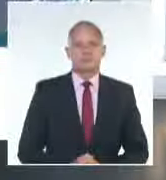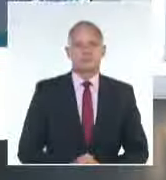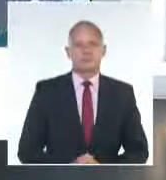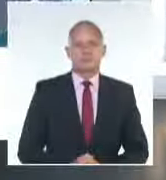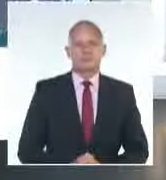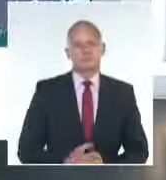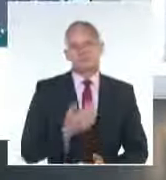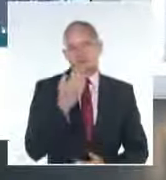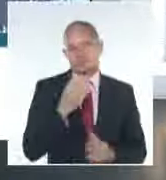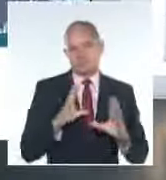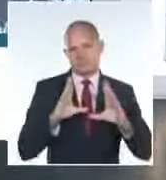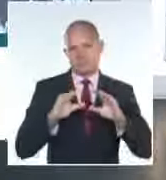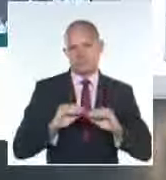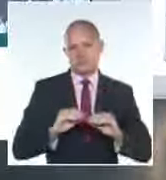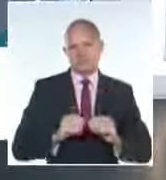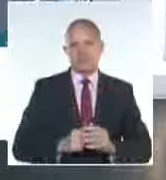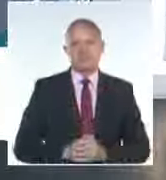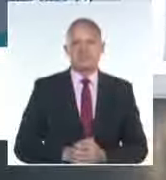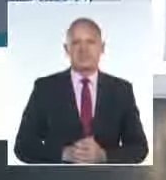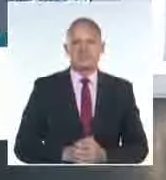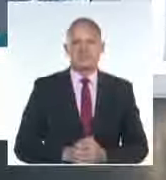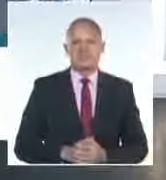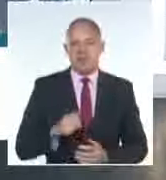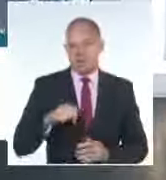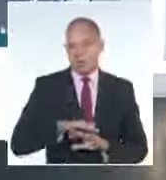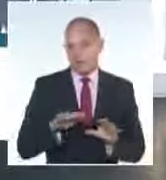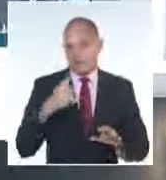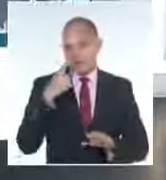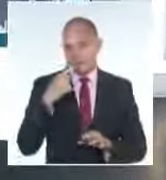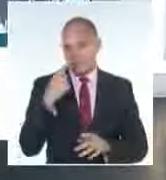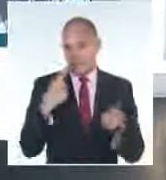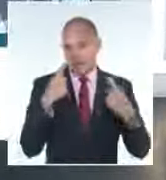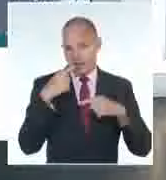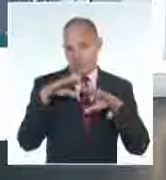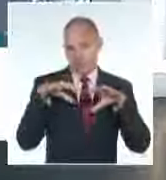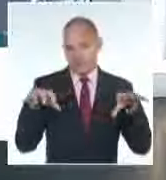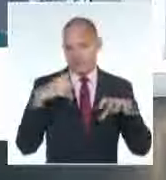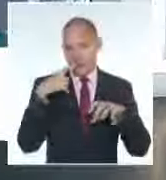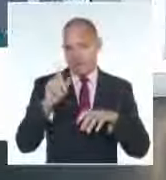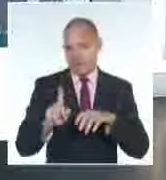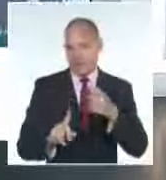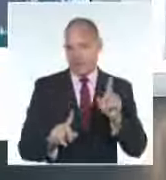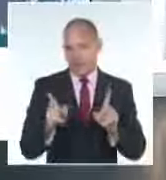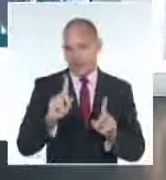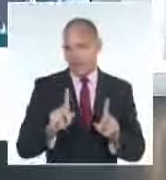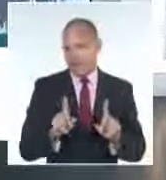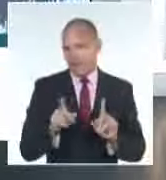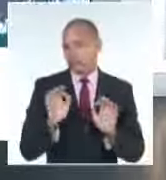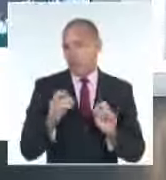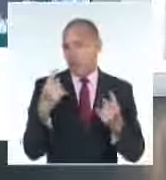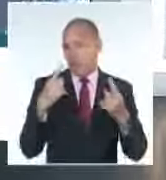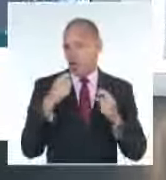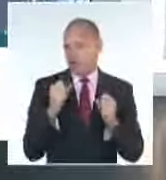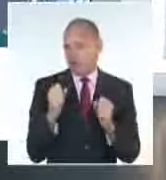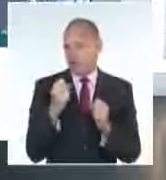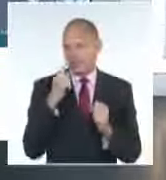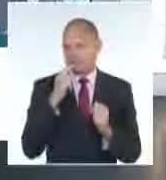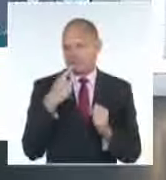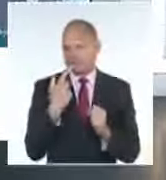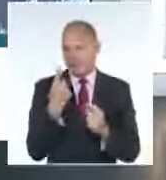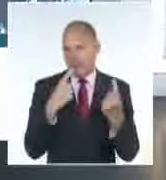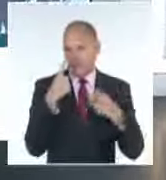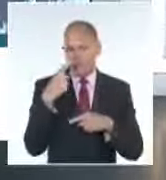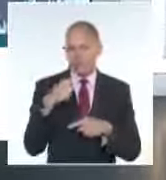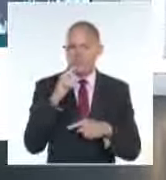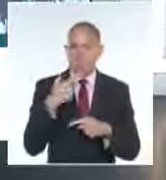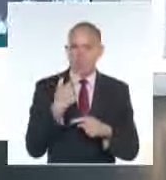Buenas noches Hoy hemos tenido actividad de chubascos lluvias y tormentas eléctricas que han llegado a ser fuertes en algunas localidades como ocurrió